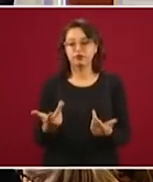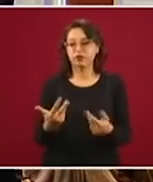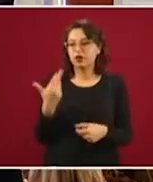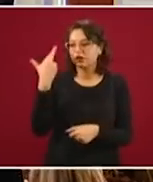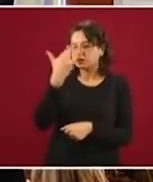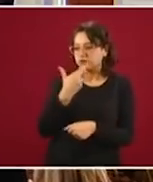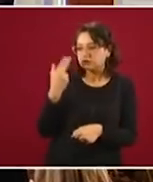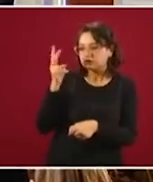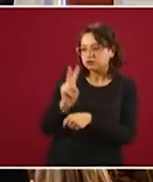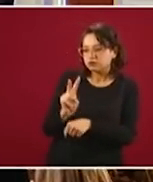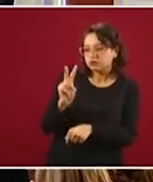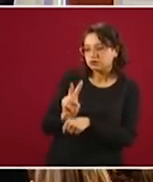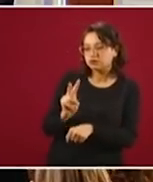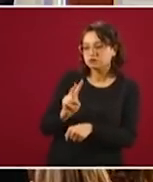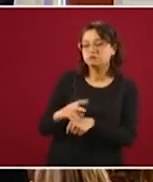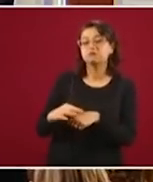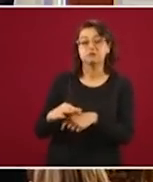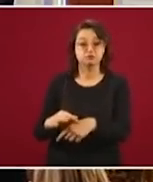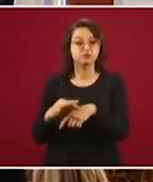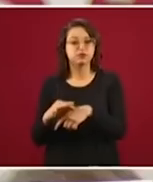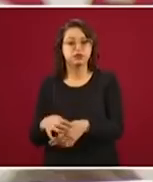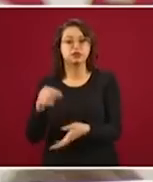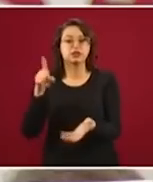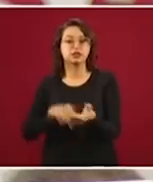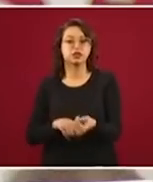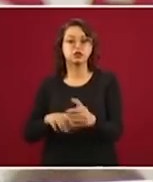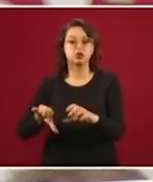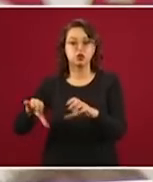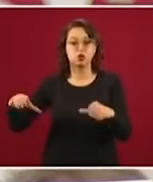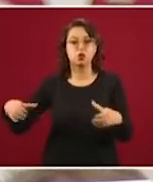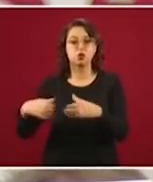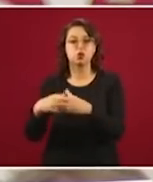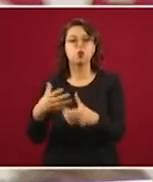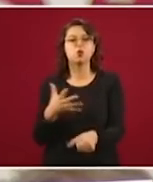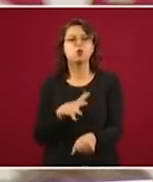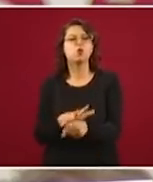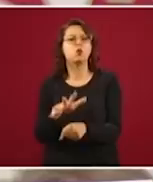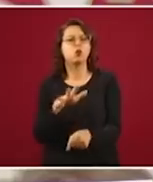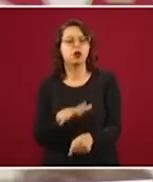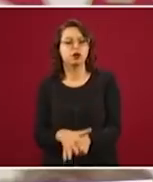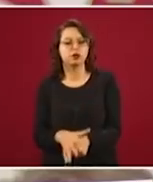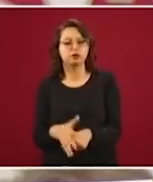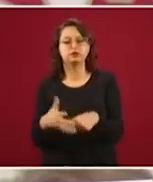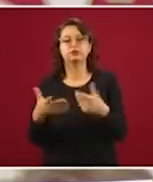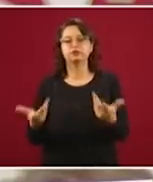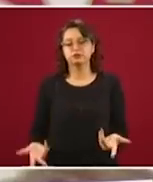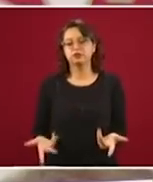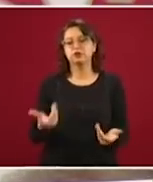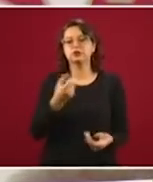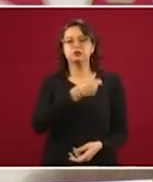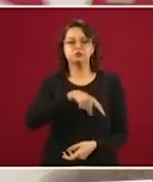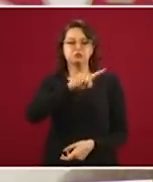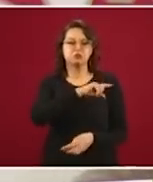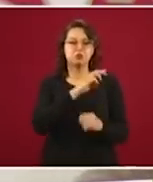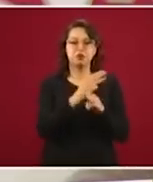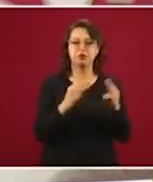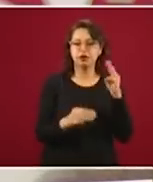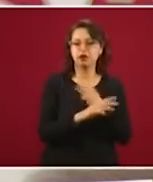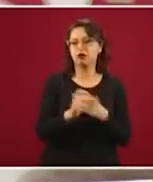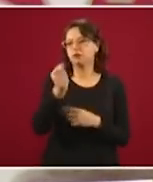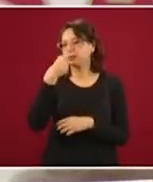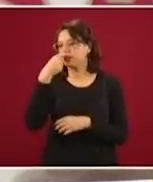que ocurre en las comunidades, y es el abastecimiento completo de los insumos para la salud. Y